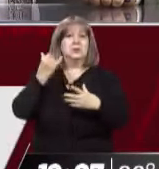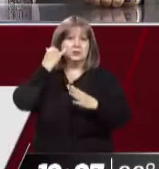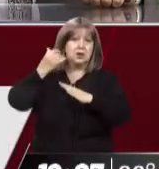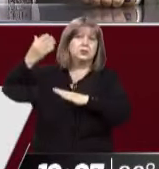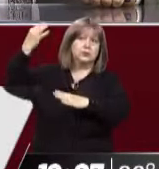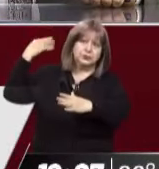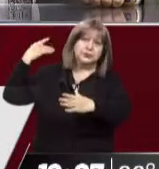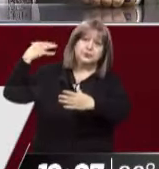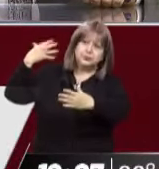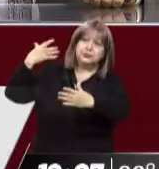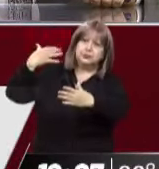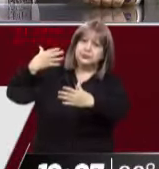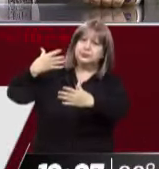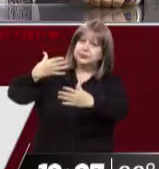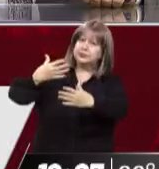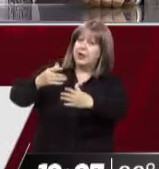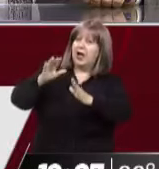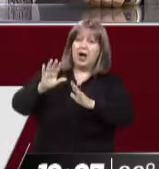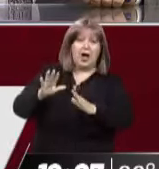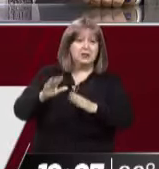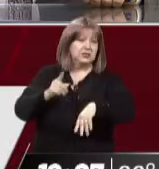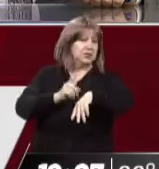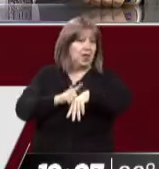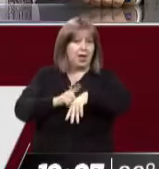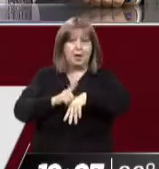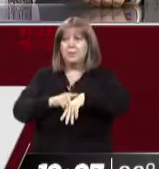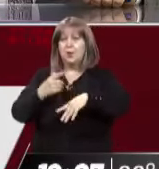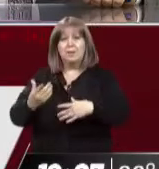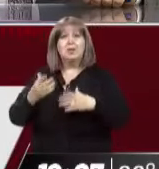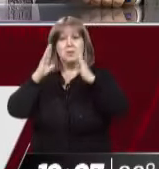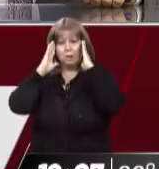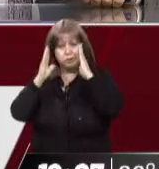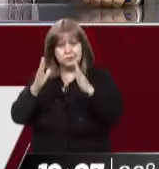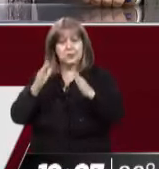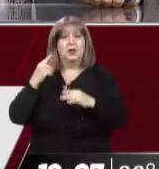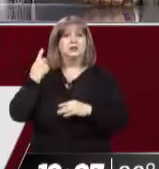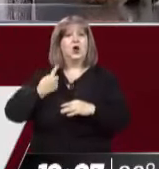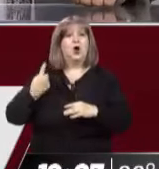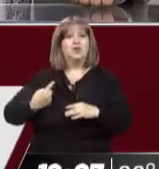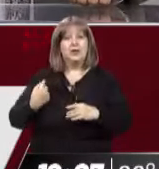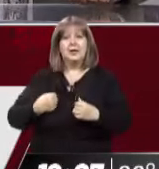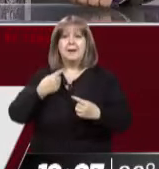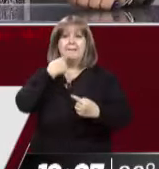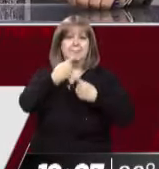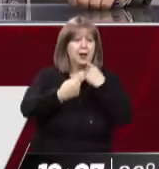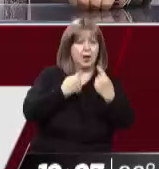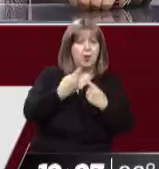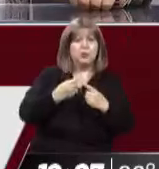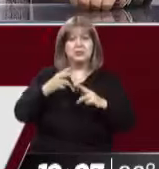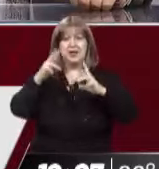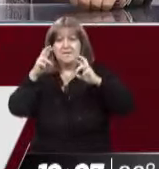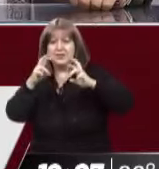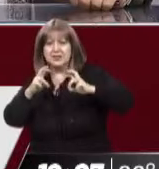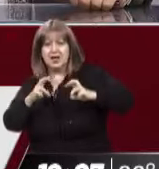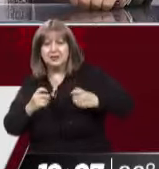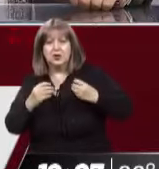que el cual, ¿no? Sofía, le dedicaste a este trabajo y a este tema tan sensible para toda una sociedad que aún no